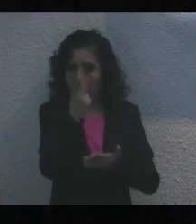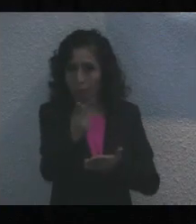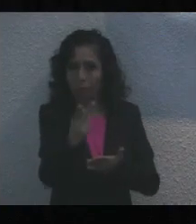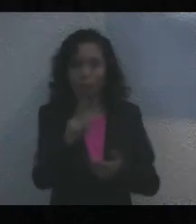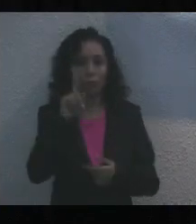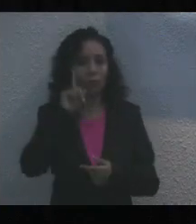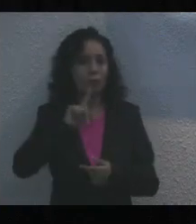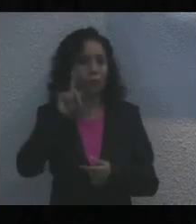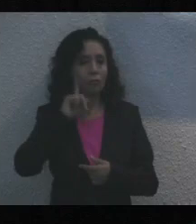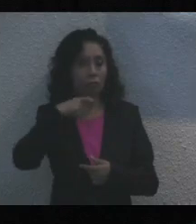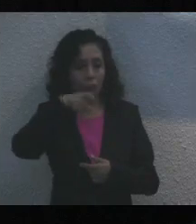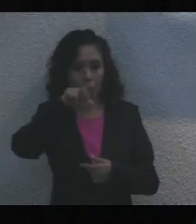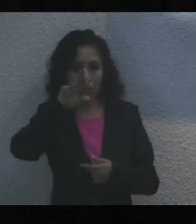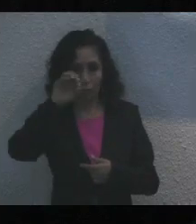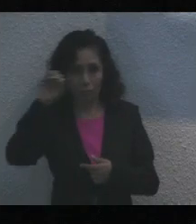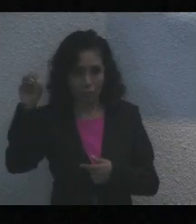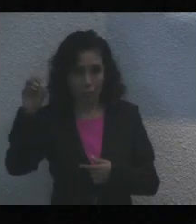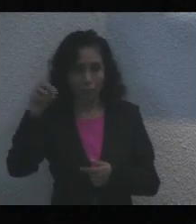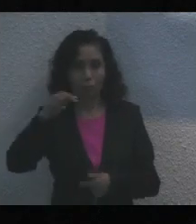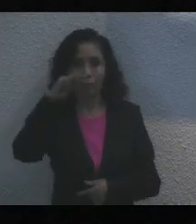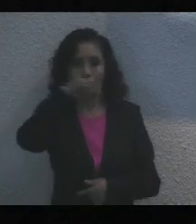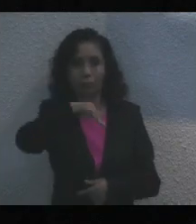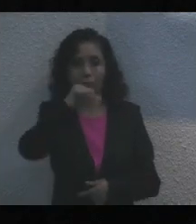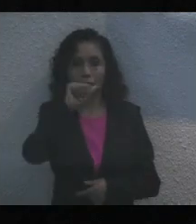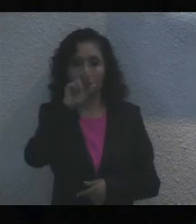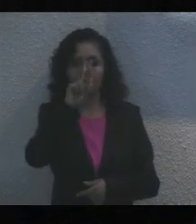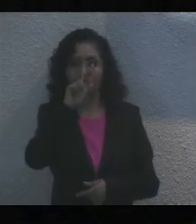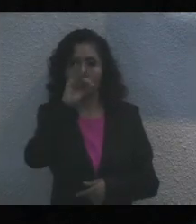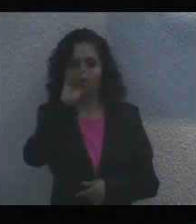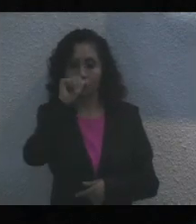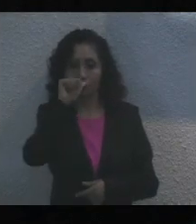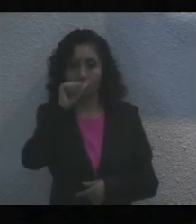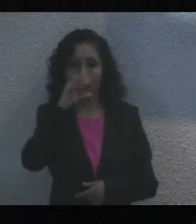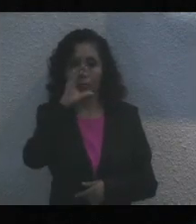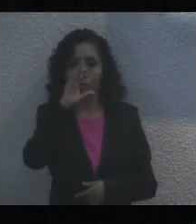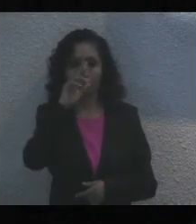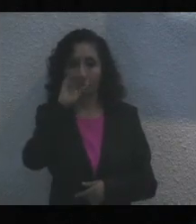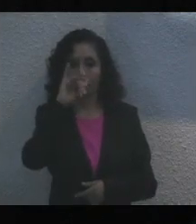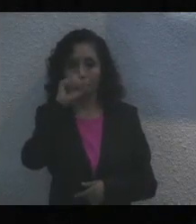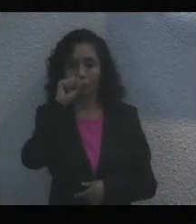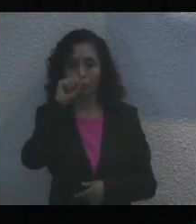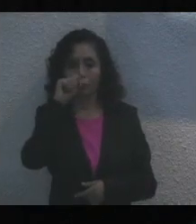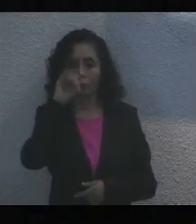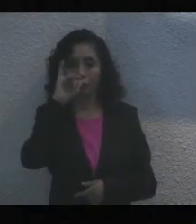distinguida quintanarroense María Cristina Sangre Aguilar.